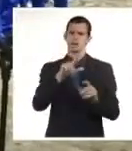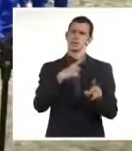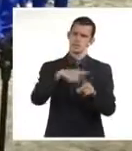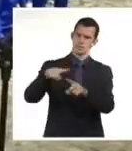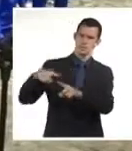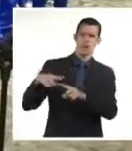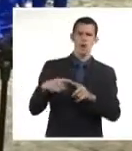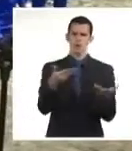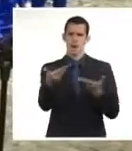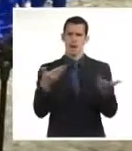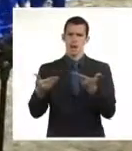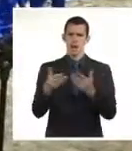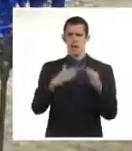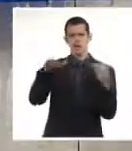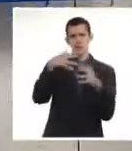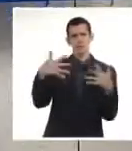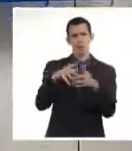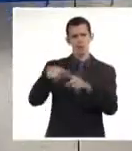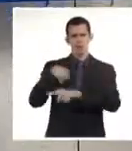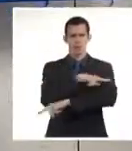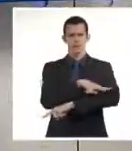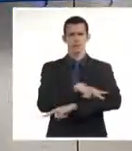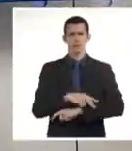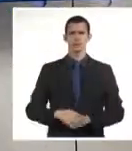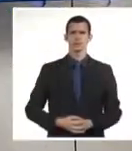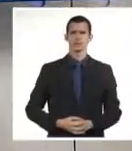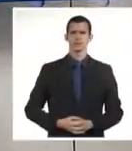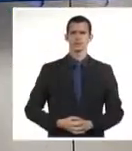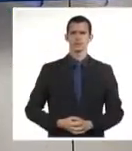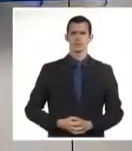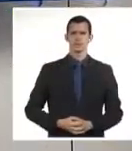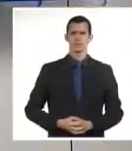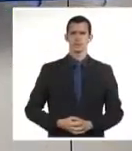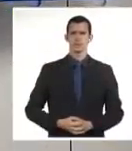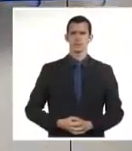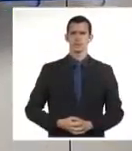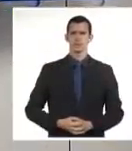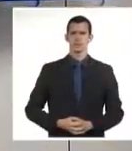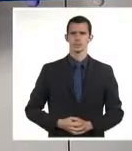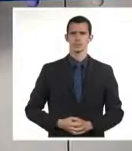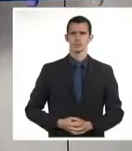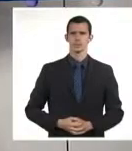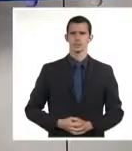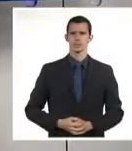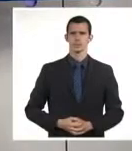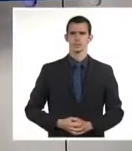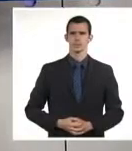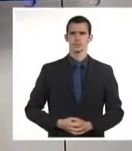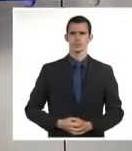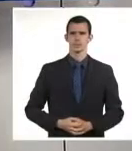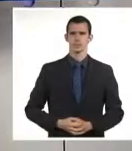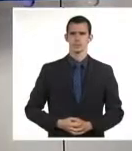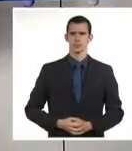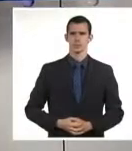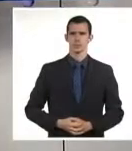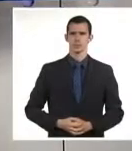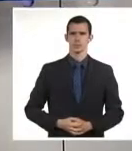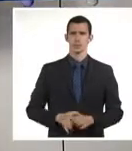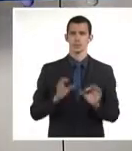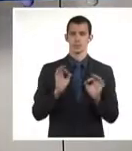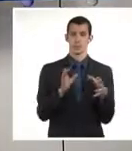de cuba con los países del caribe los abanderados de la delegación cubana grace y robles y omar